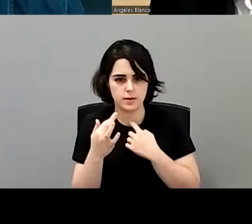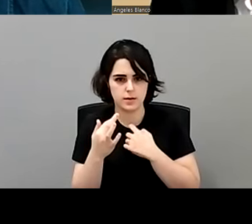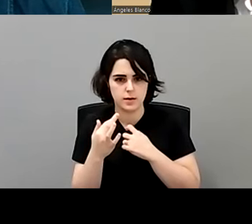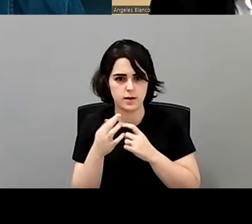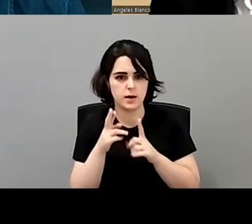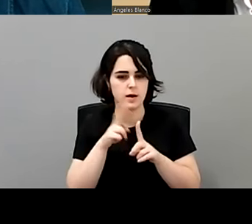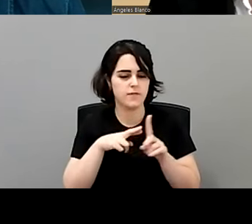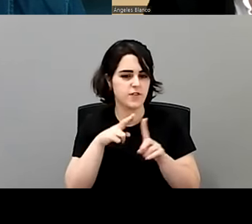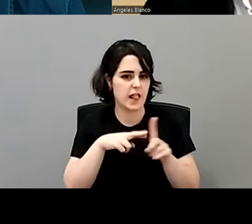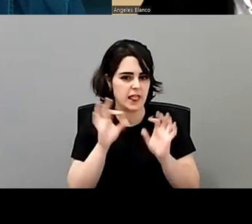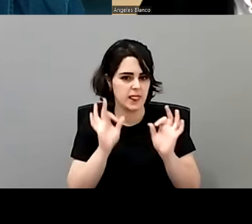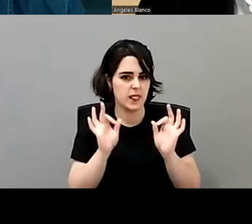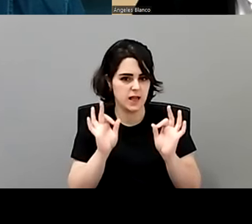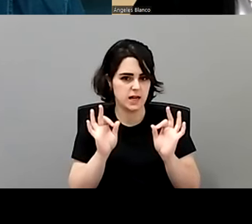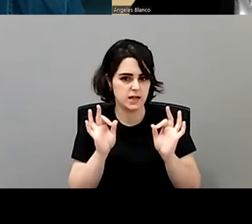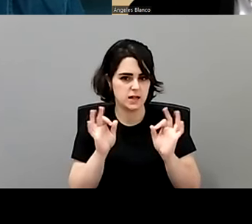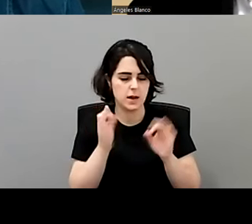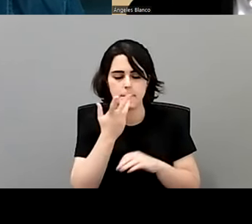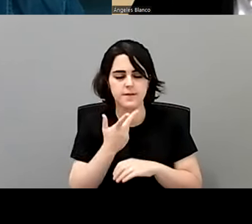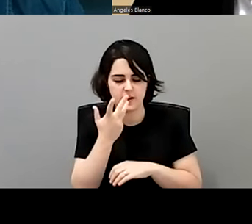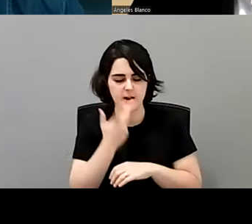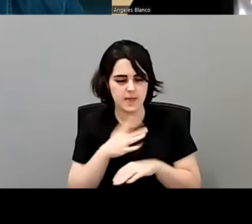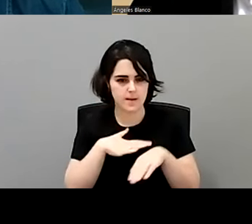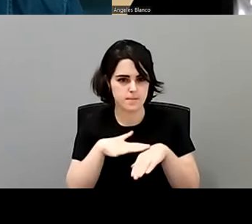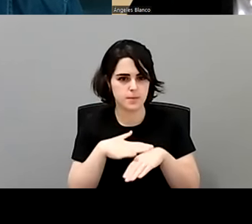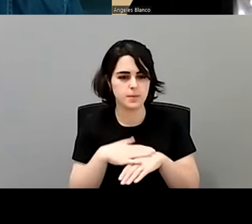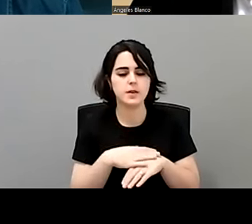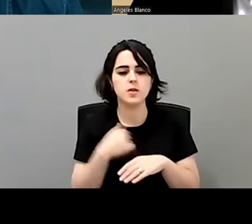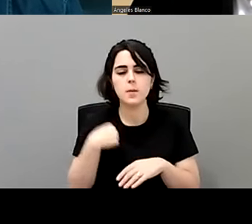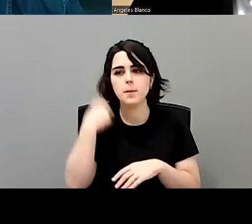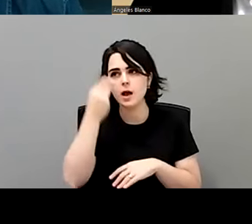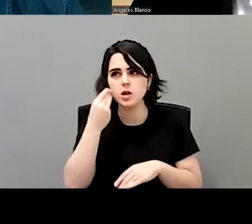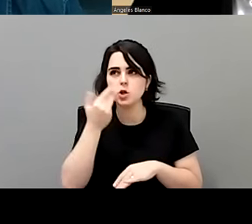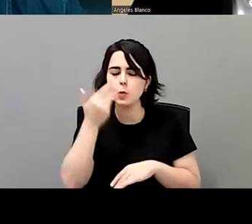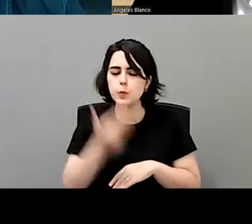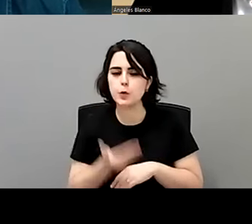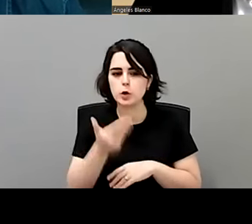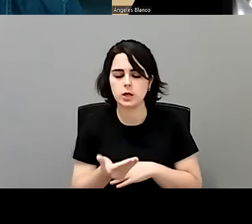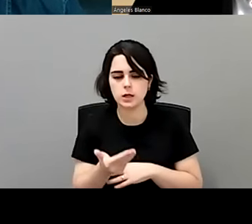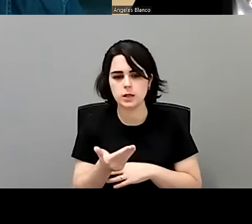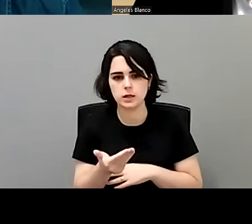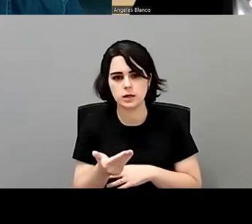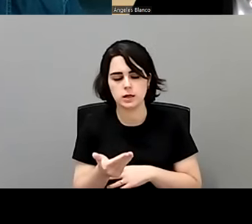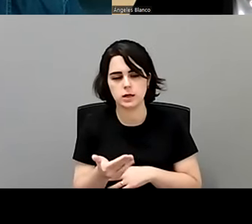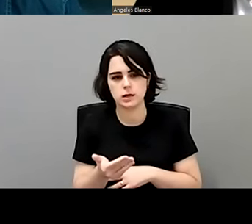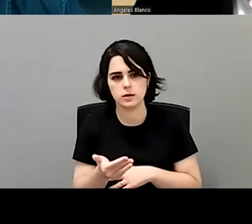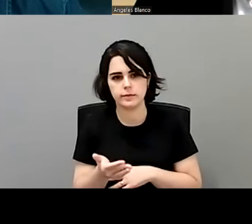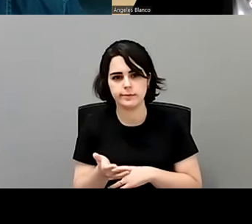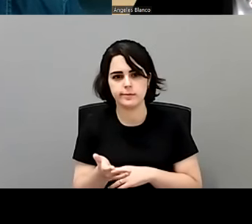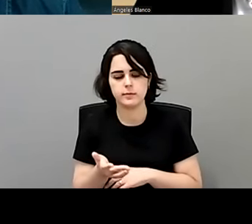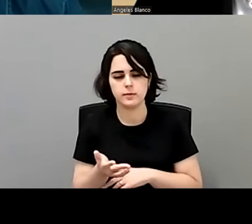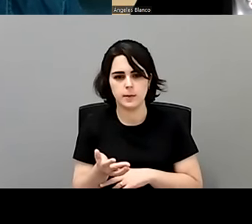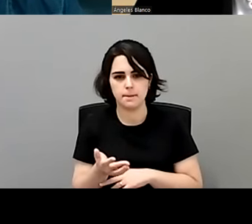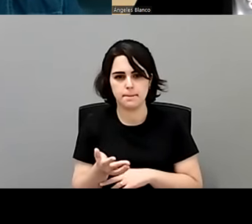preferencias. Yo creo que lo fundamental está ahí,